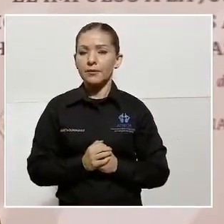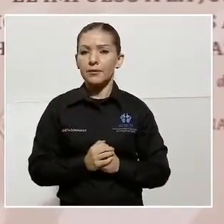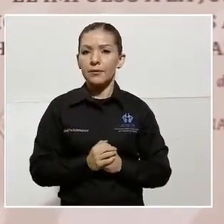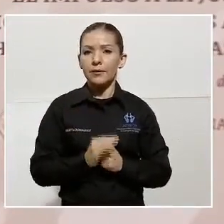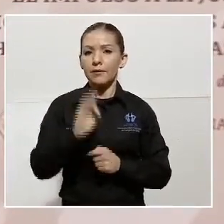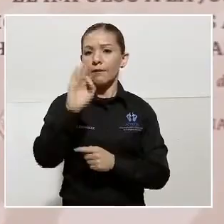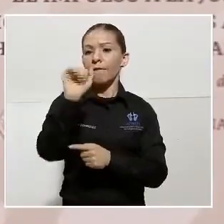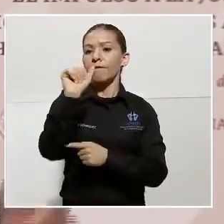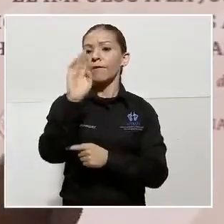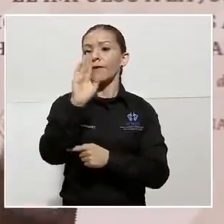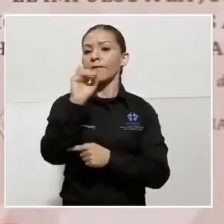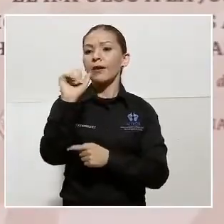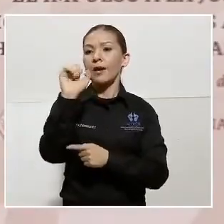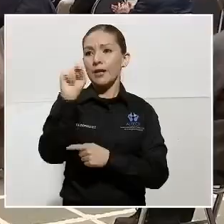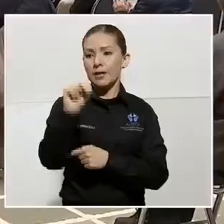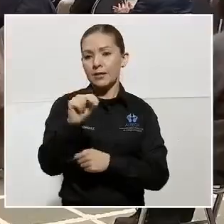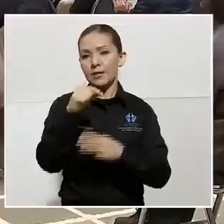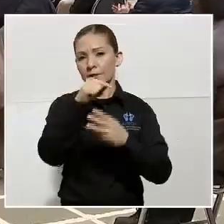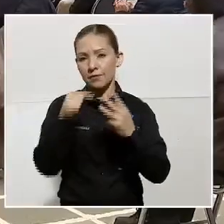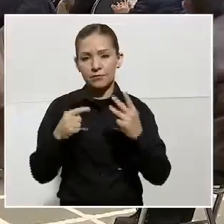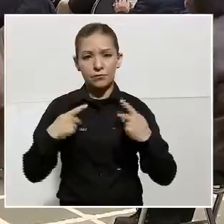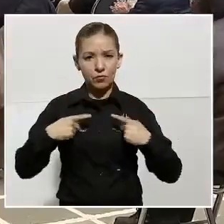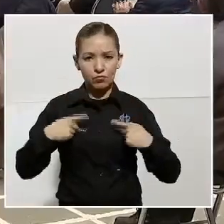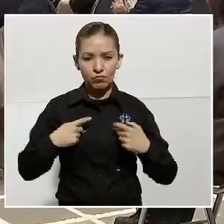y Fabián Sánchez Matos.